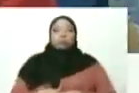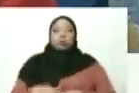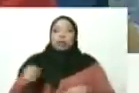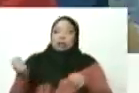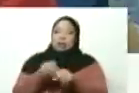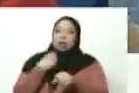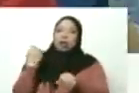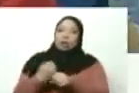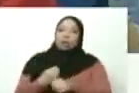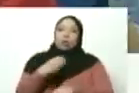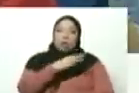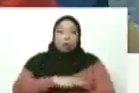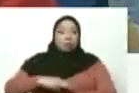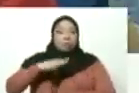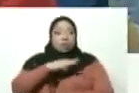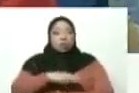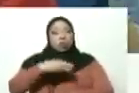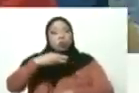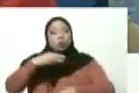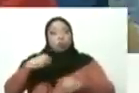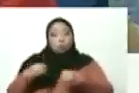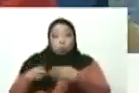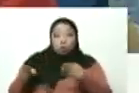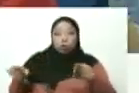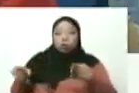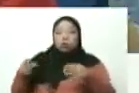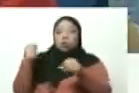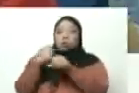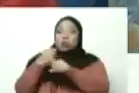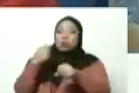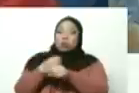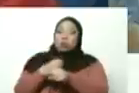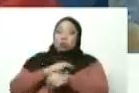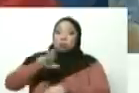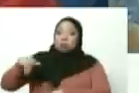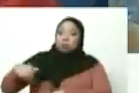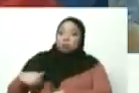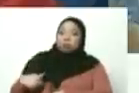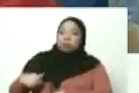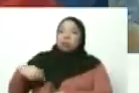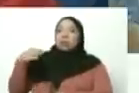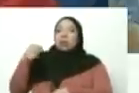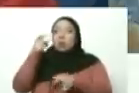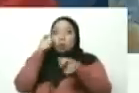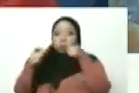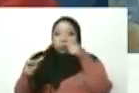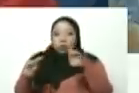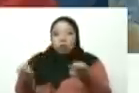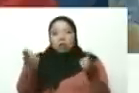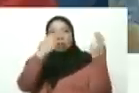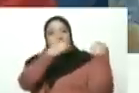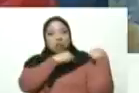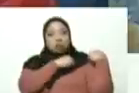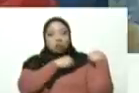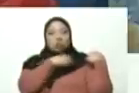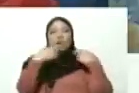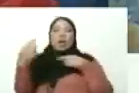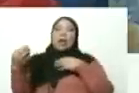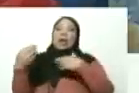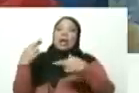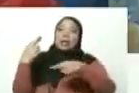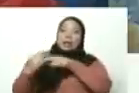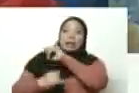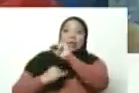trabajo que hace el ministerio público incluso a través no solamente de nuestros fiscales sino de la dirección de relaciones